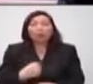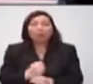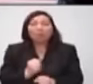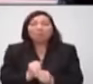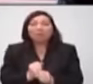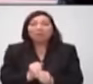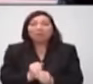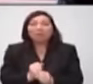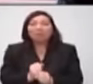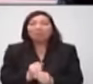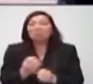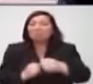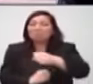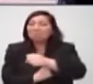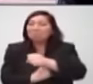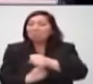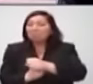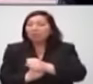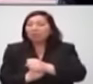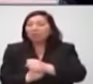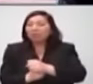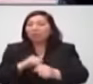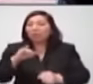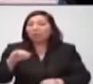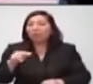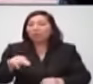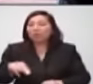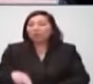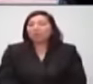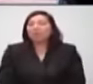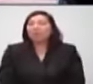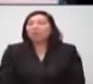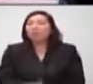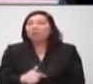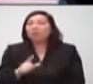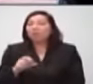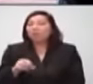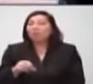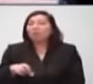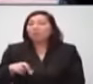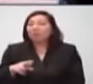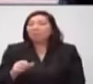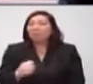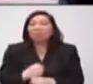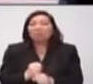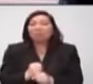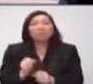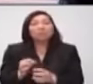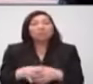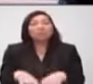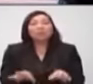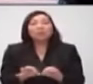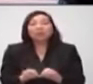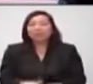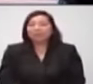ser unos puentes, en el puente Junín y en el puente León Soprado, podemos verlo, son obras sumamente